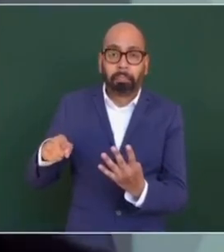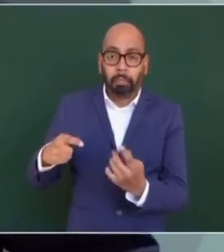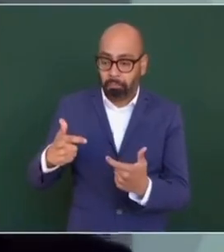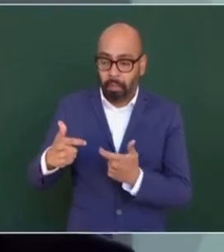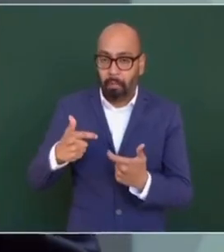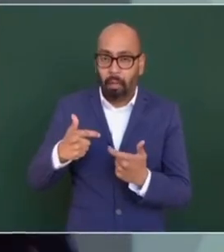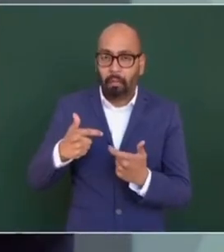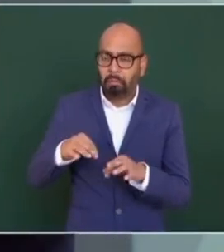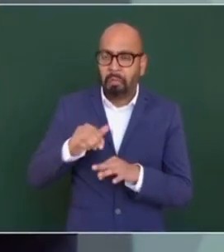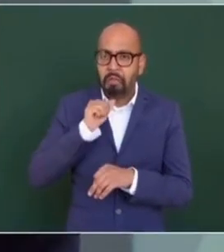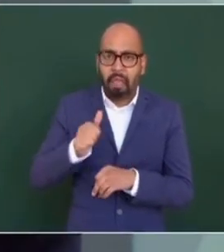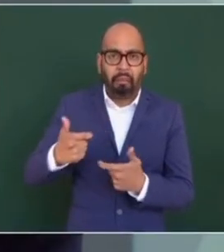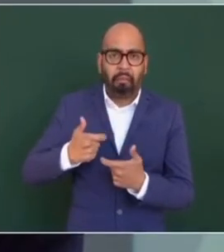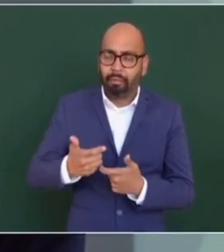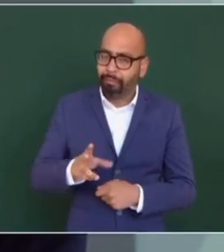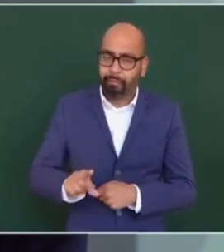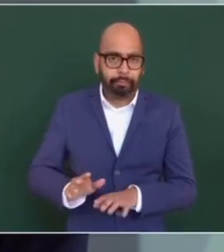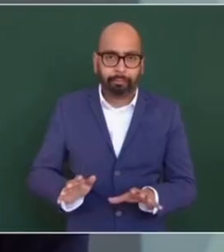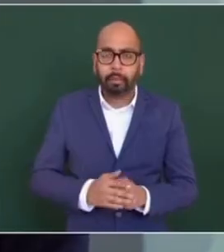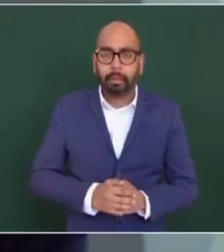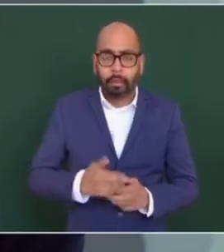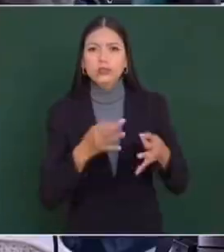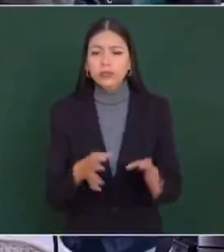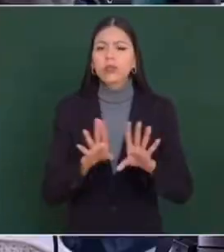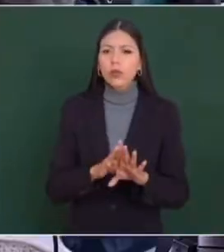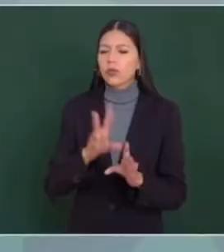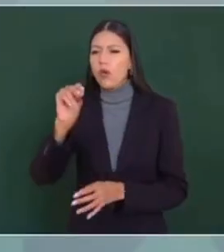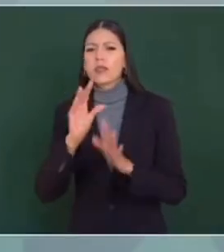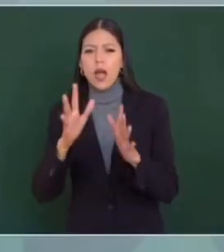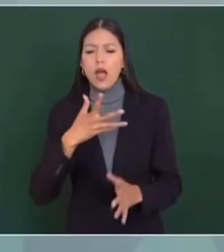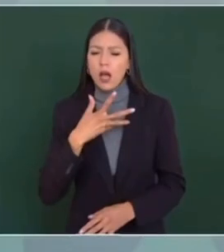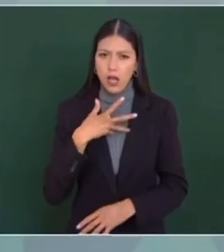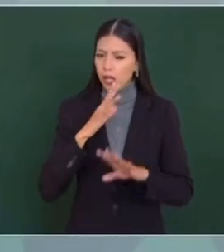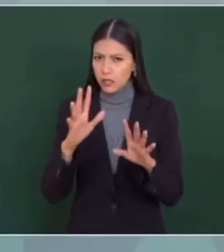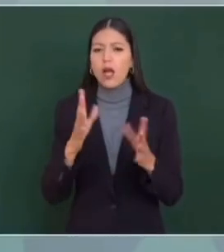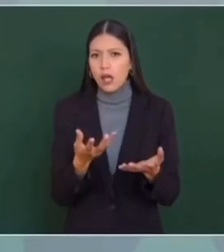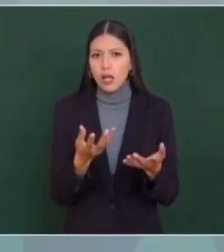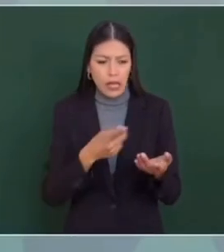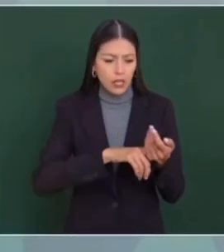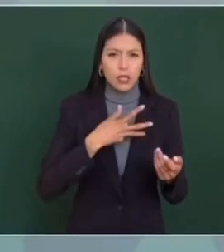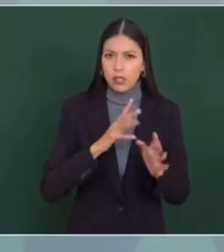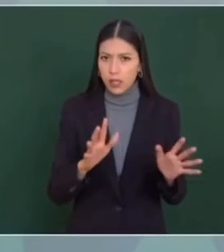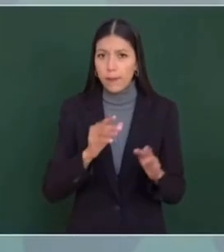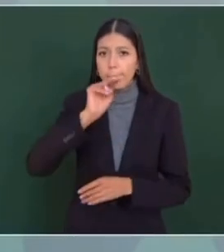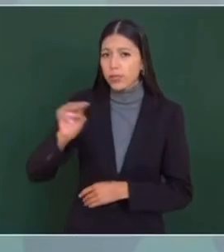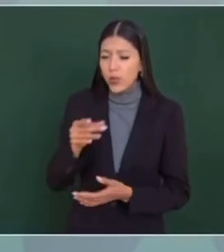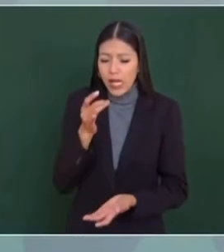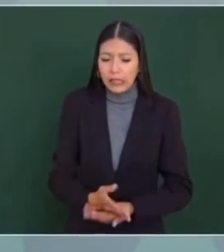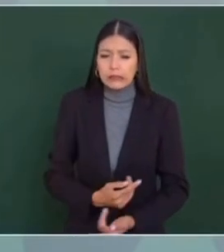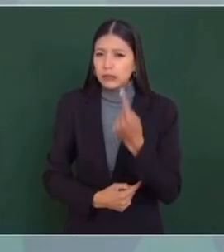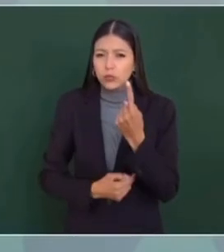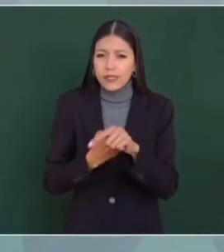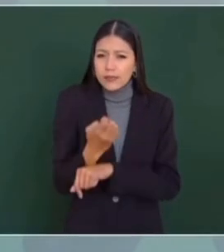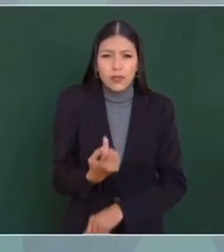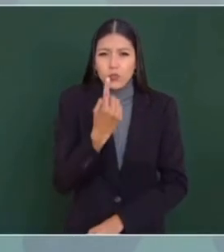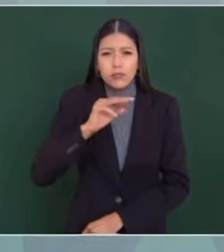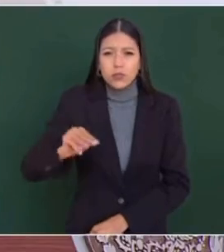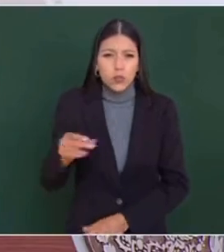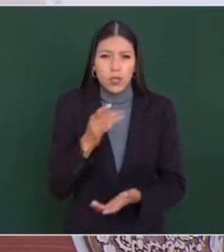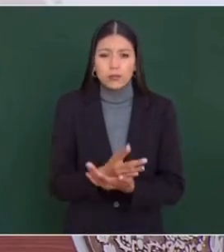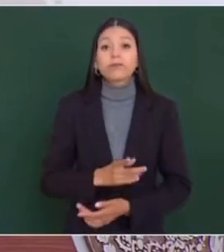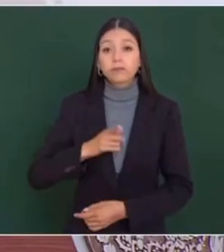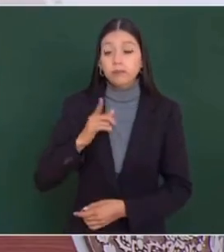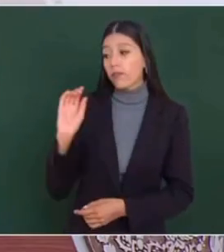revisión de la nómina. Michoacán es el único estado en donde la